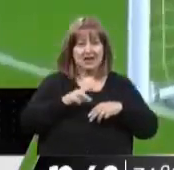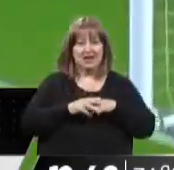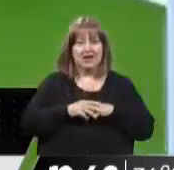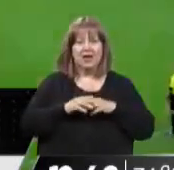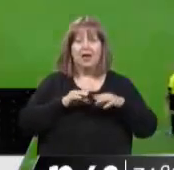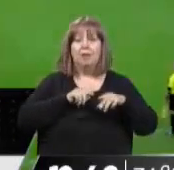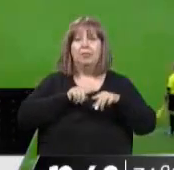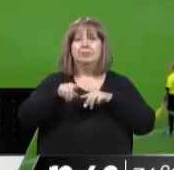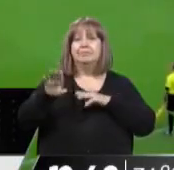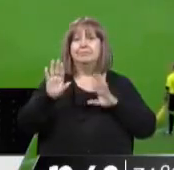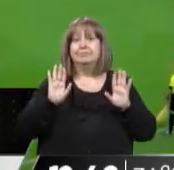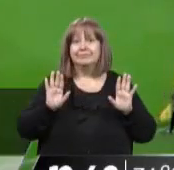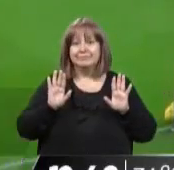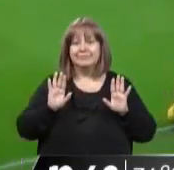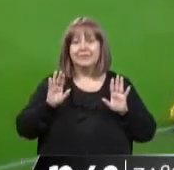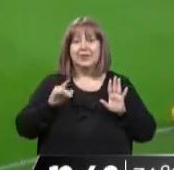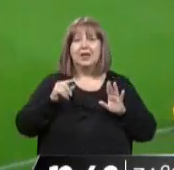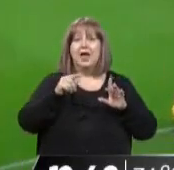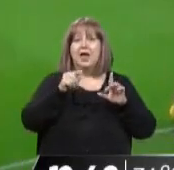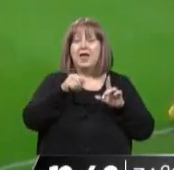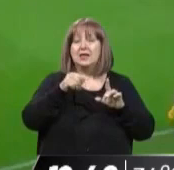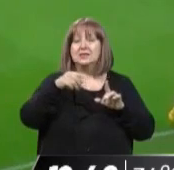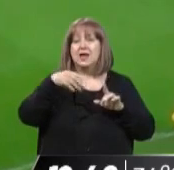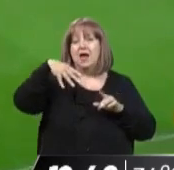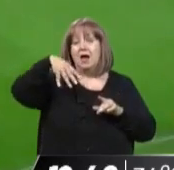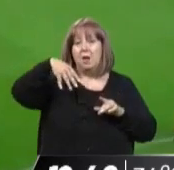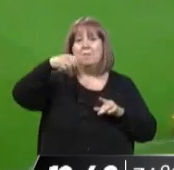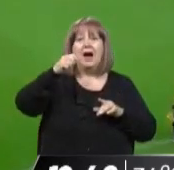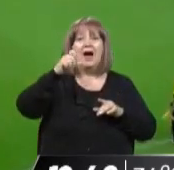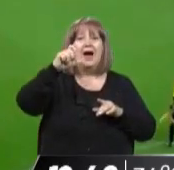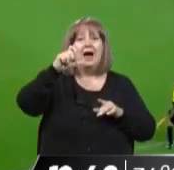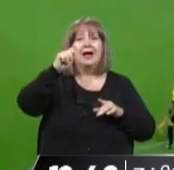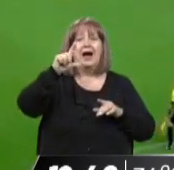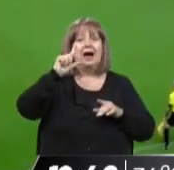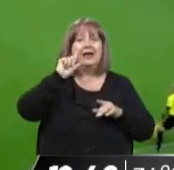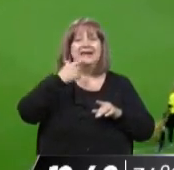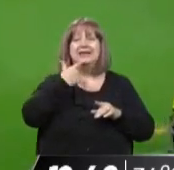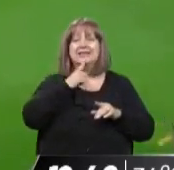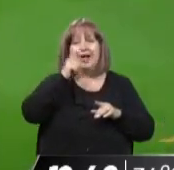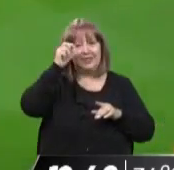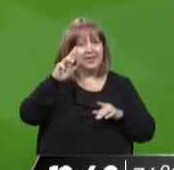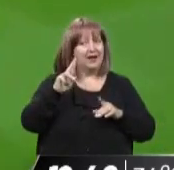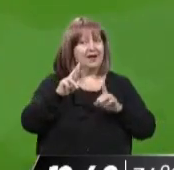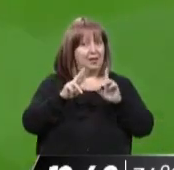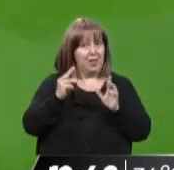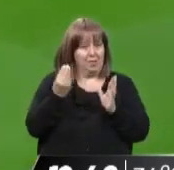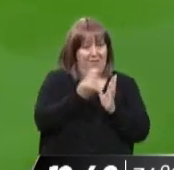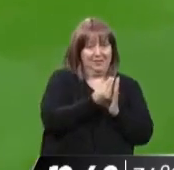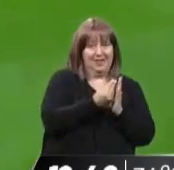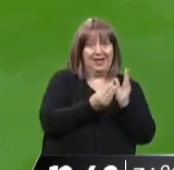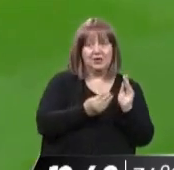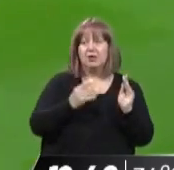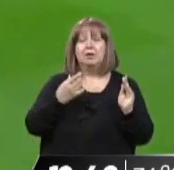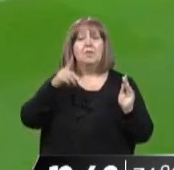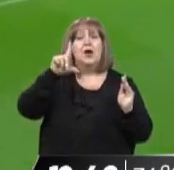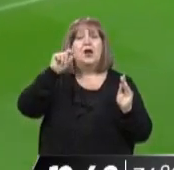tomar un dato, ¿no? Ya pensando en el martes que viene. Sí. McAllister ha tomado una pequeña ventaja, si tenemos en cuenta lo de hoy, para ser